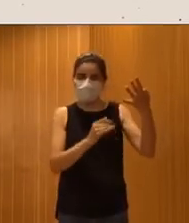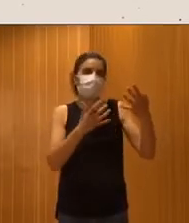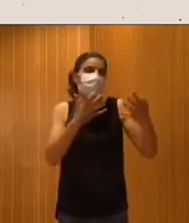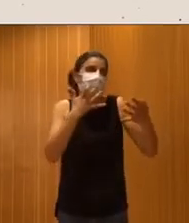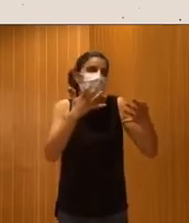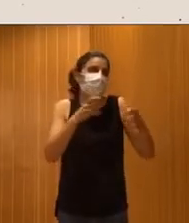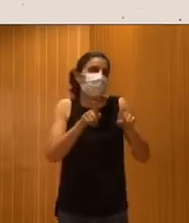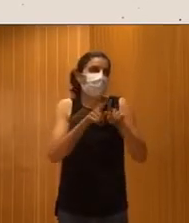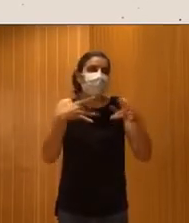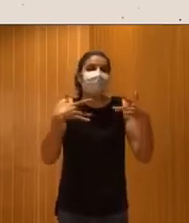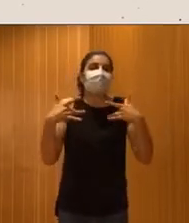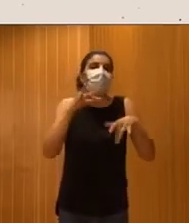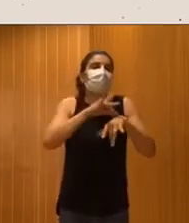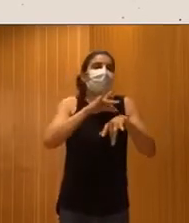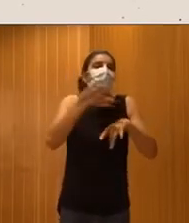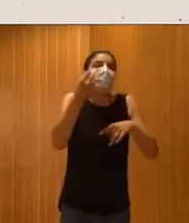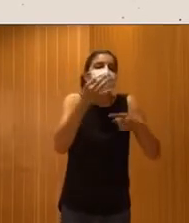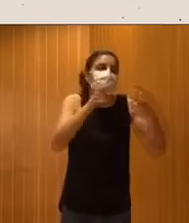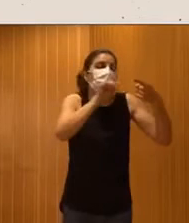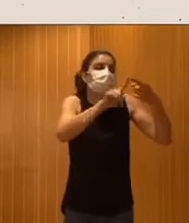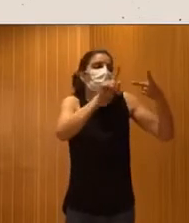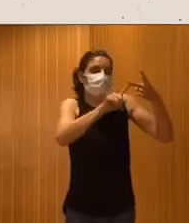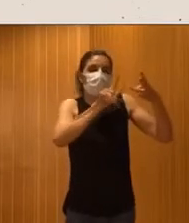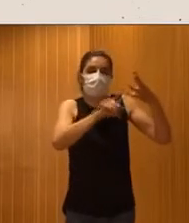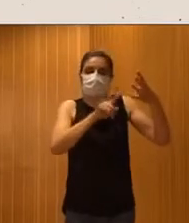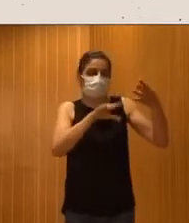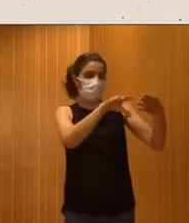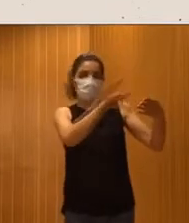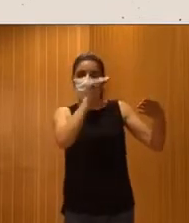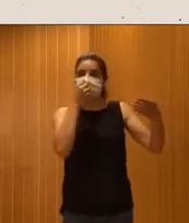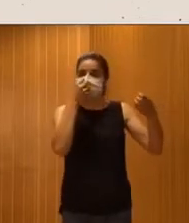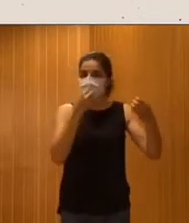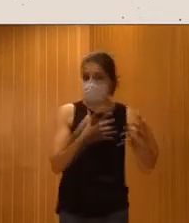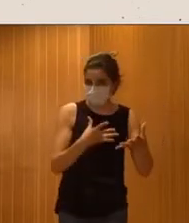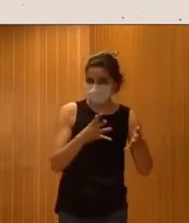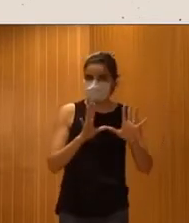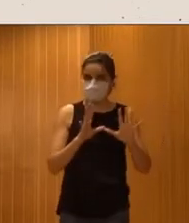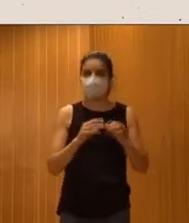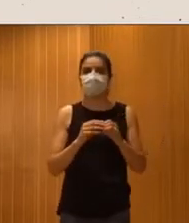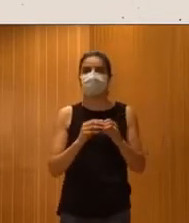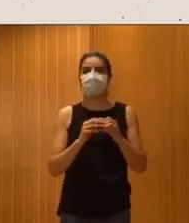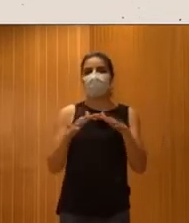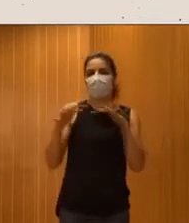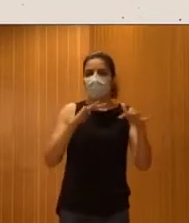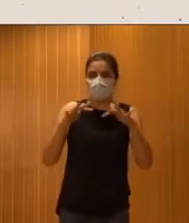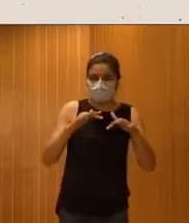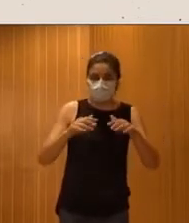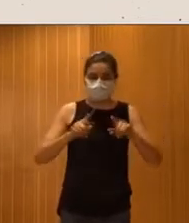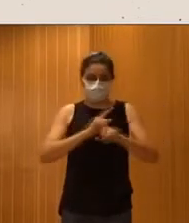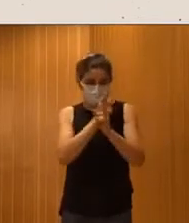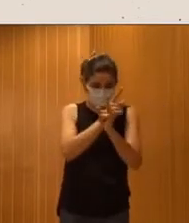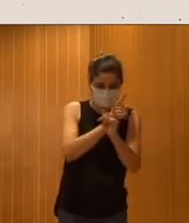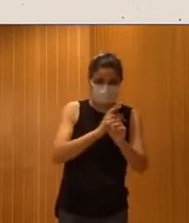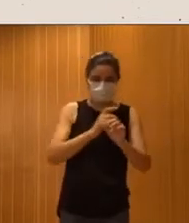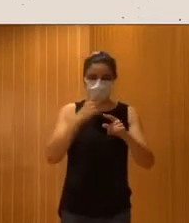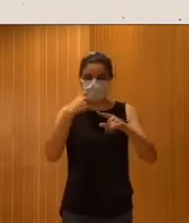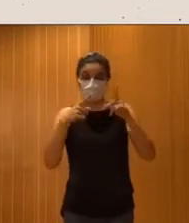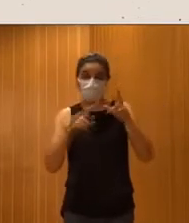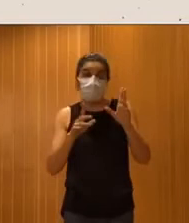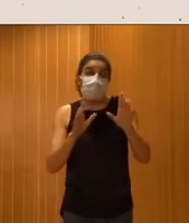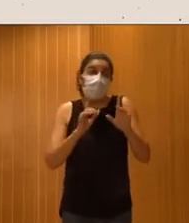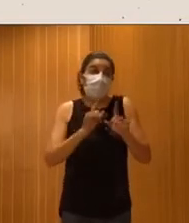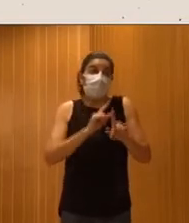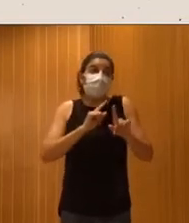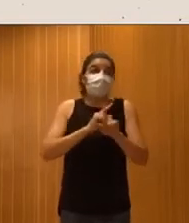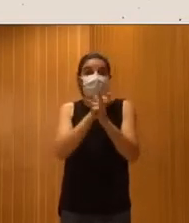lo que podrían ser síntomas médicos a tratar con estos fármacos, ¿no? Delirios, alucinaciones, agitación, que bueno, eso de la